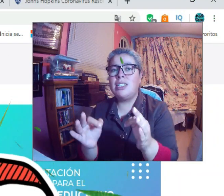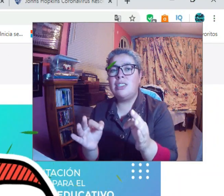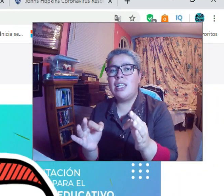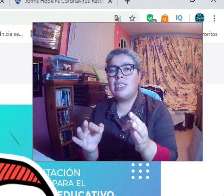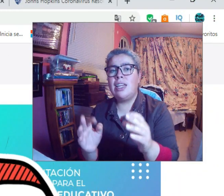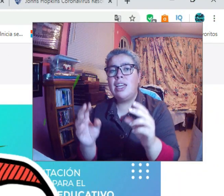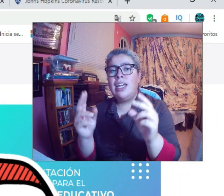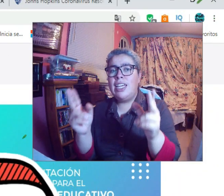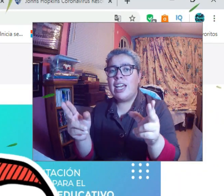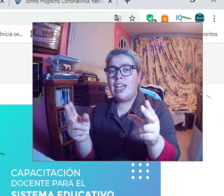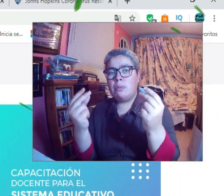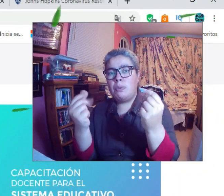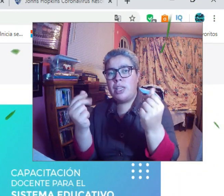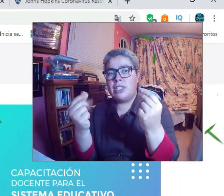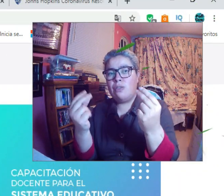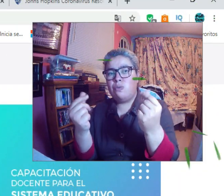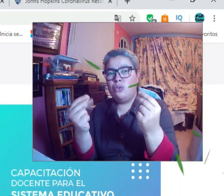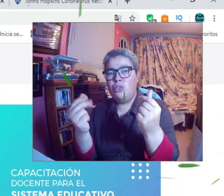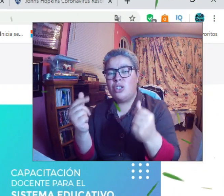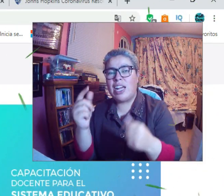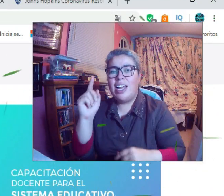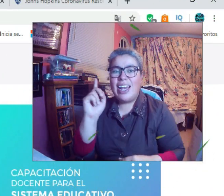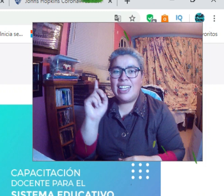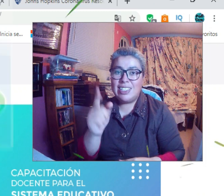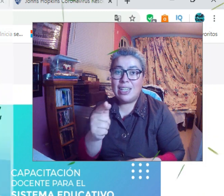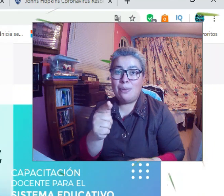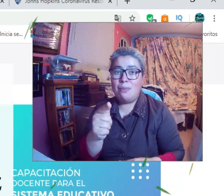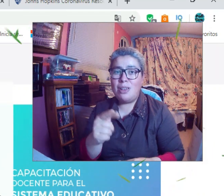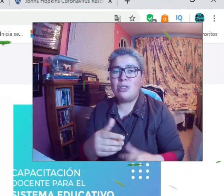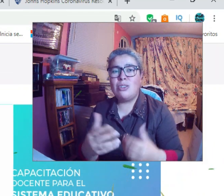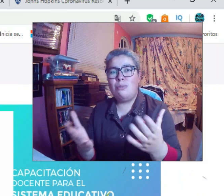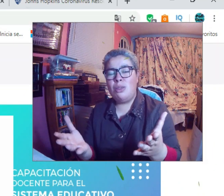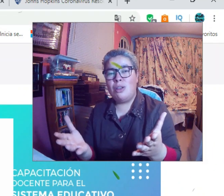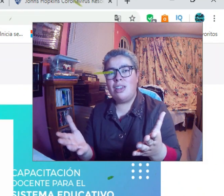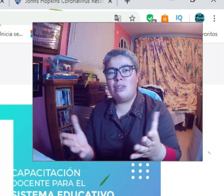más interesante y aquello que pueda ser funcional. Así es que ven